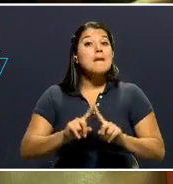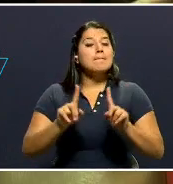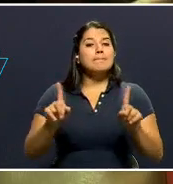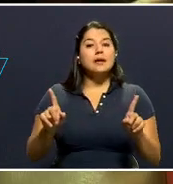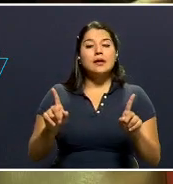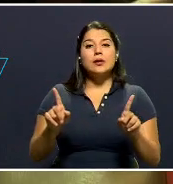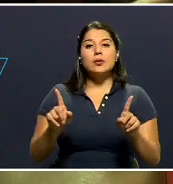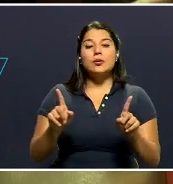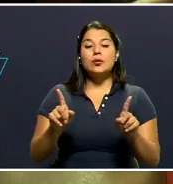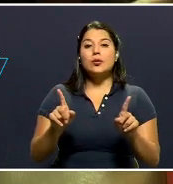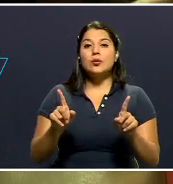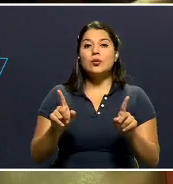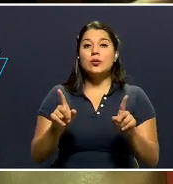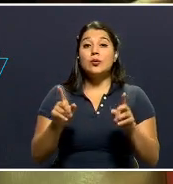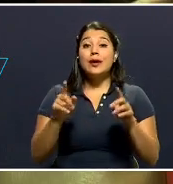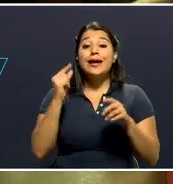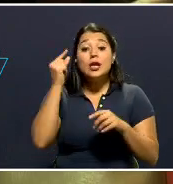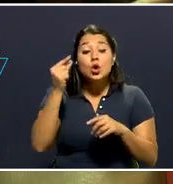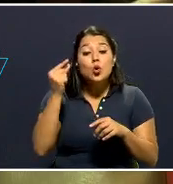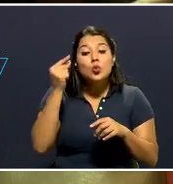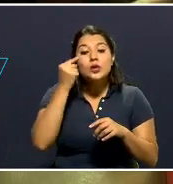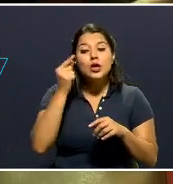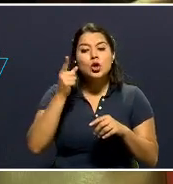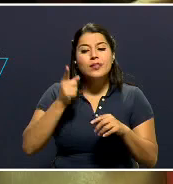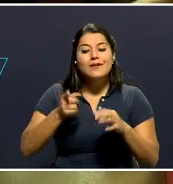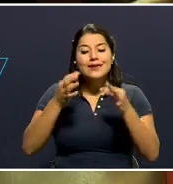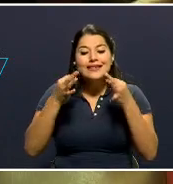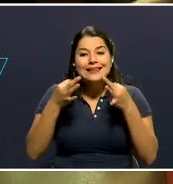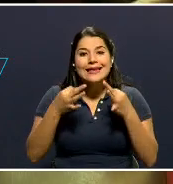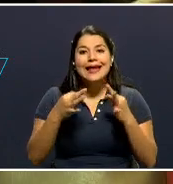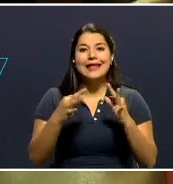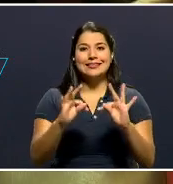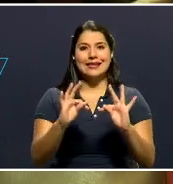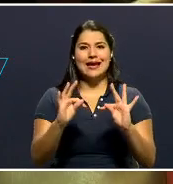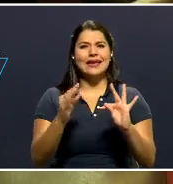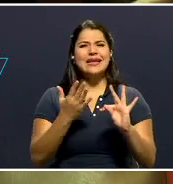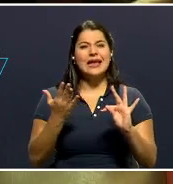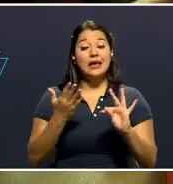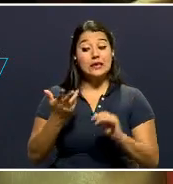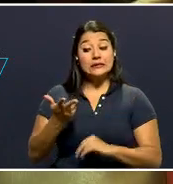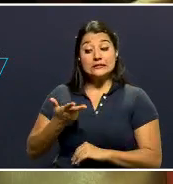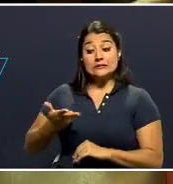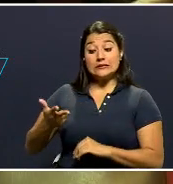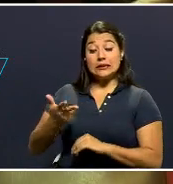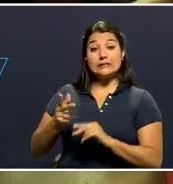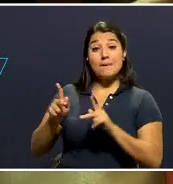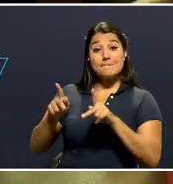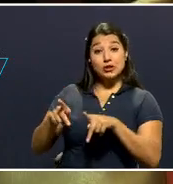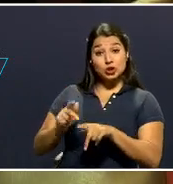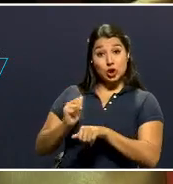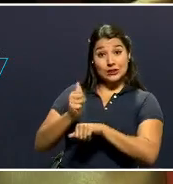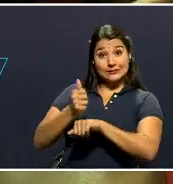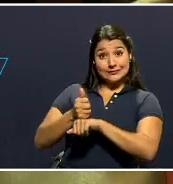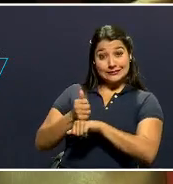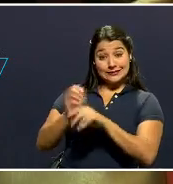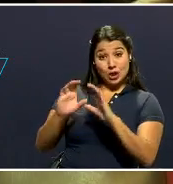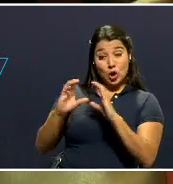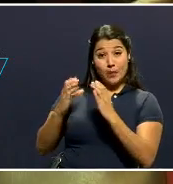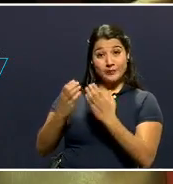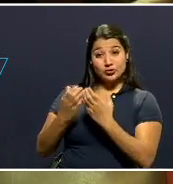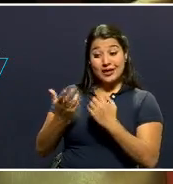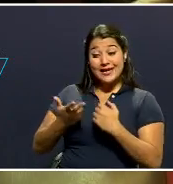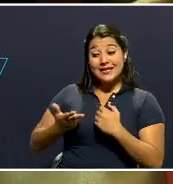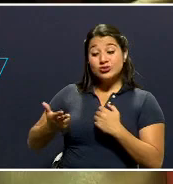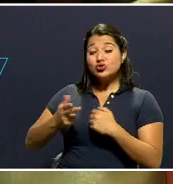digamos, tratando de que este tridente se convierta de veras en